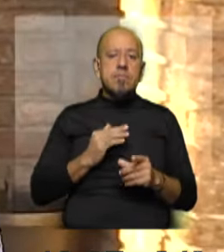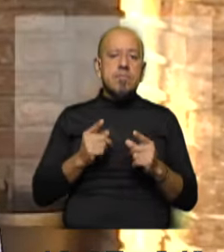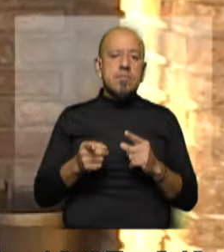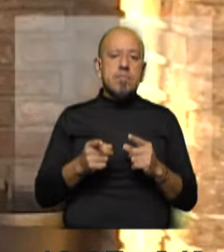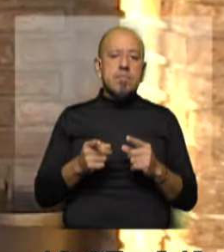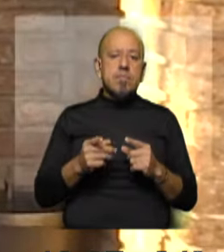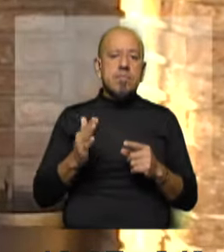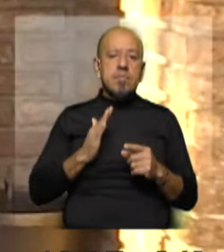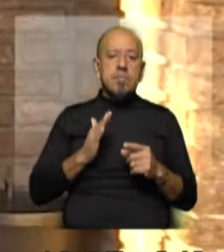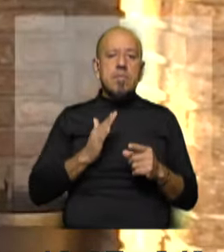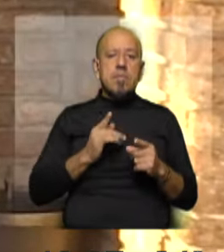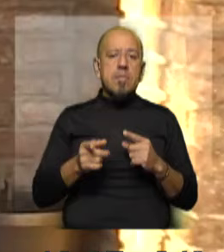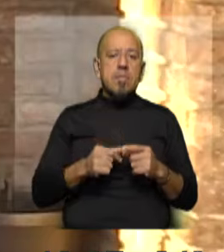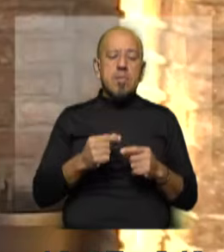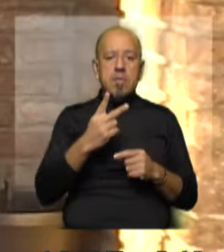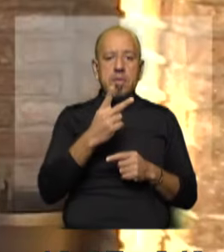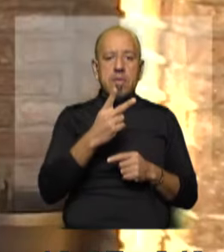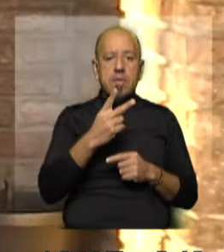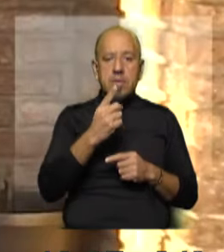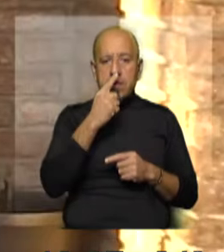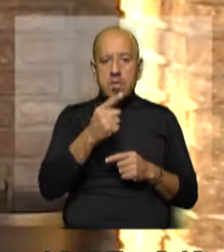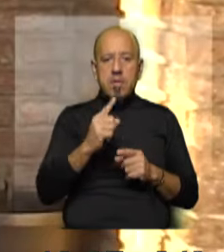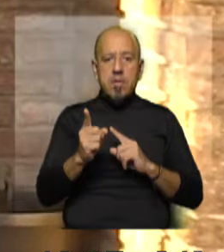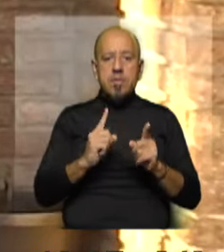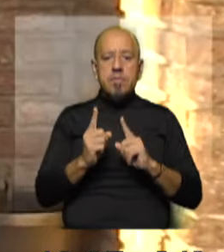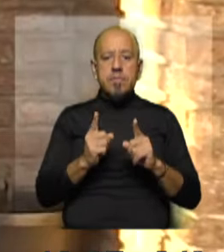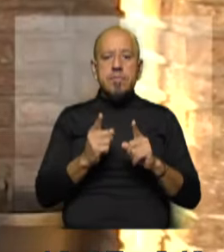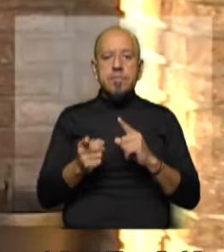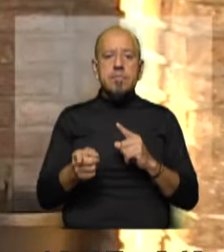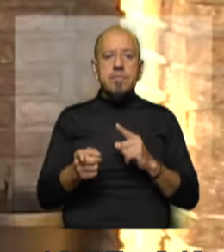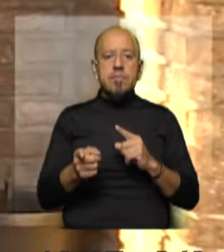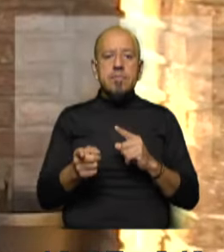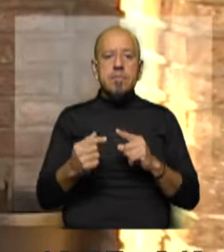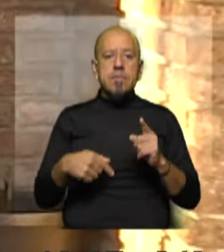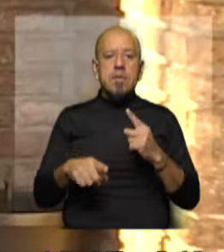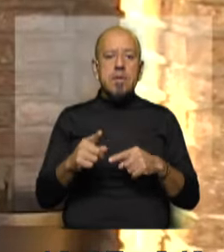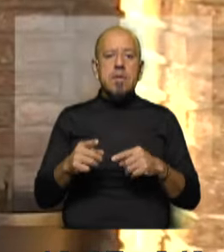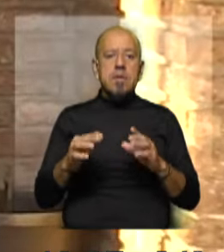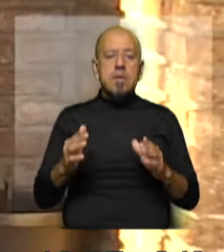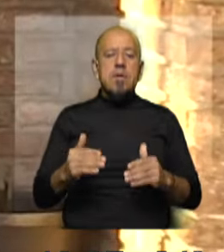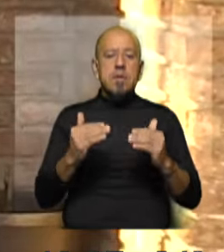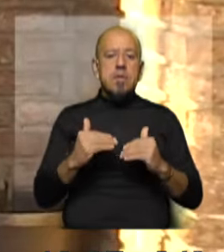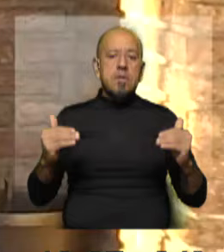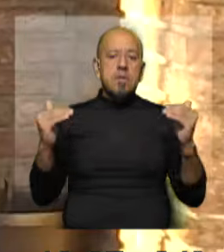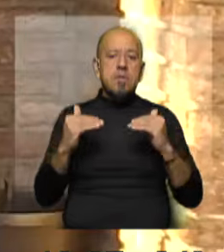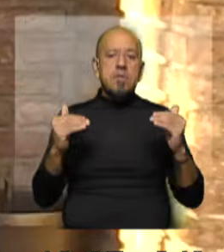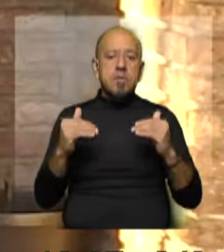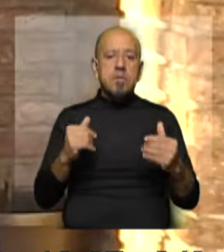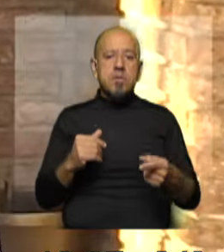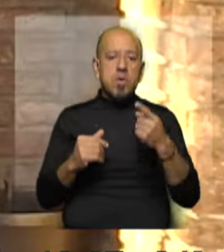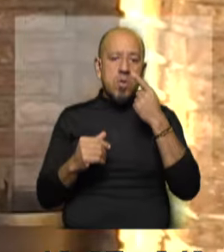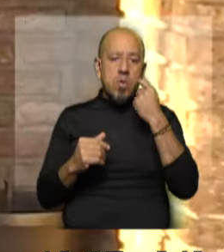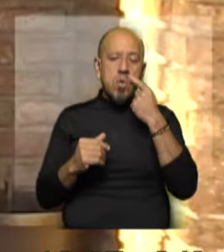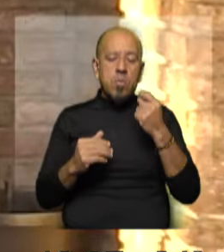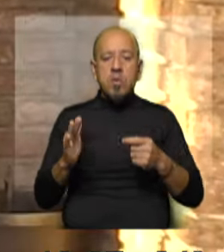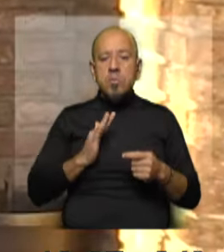mujeres del llamado 2011. Saludar también que en base a ese reclamo el llamado va a ser paritario. O sea, no va a estar separado por